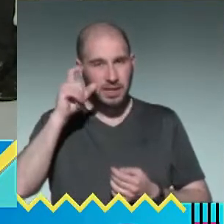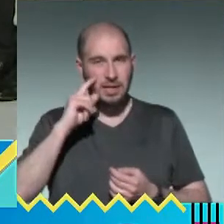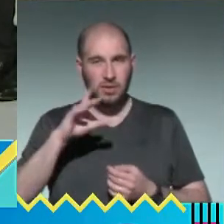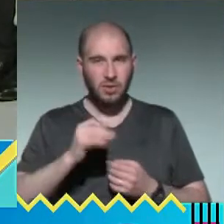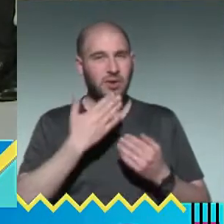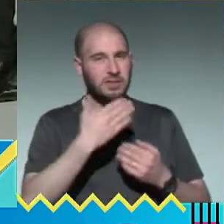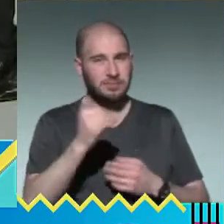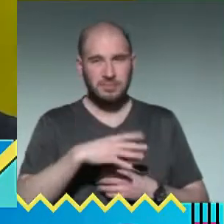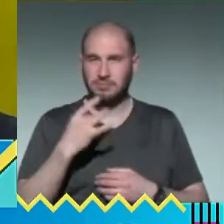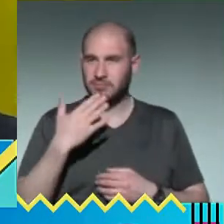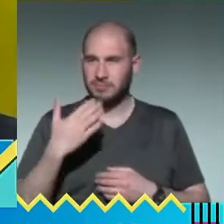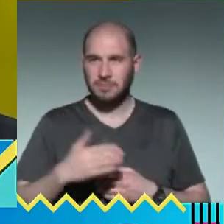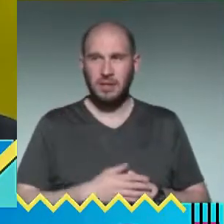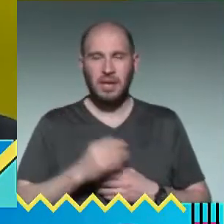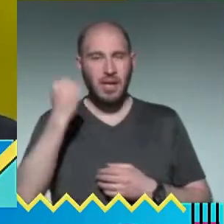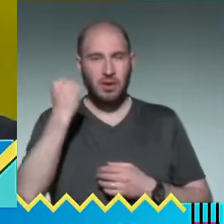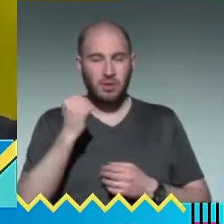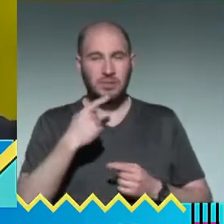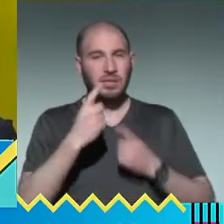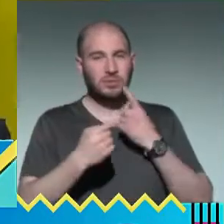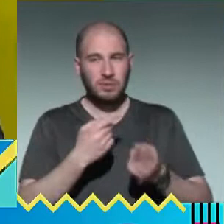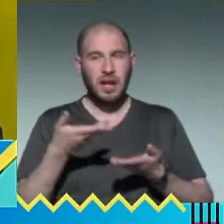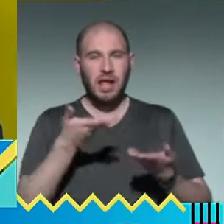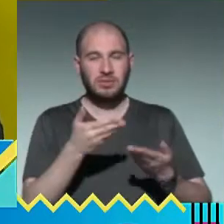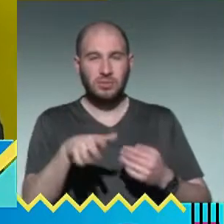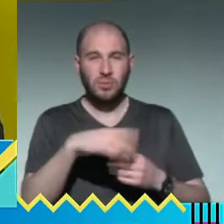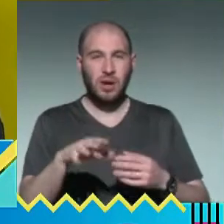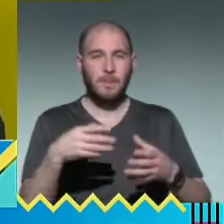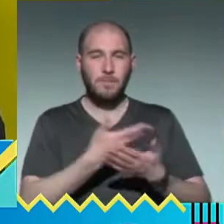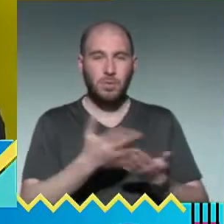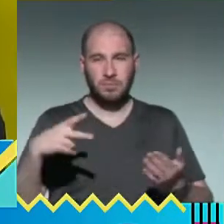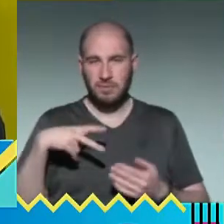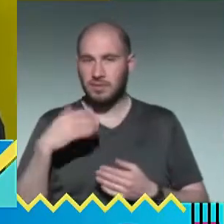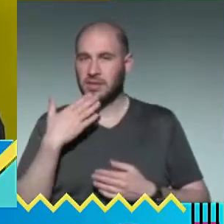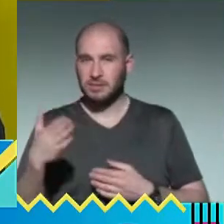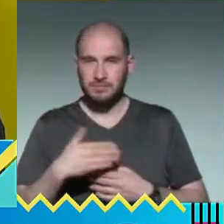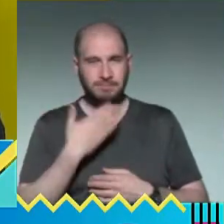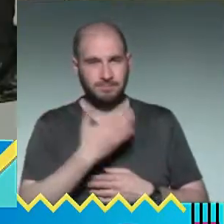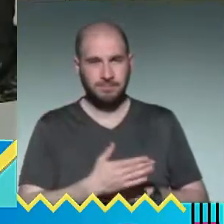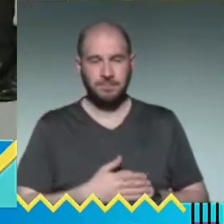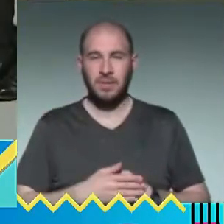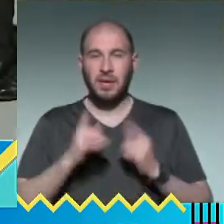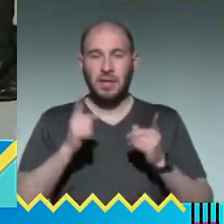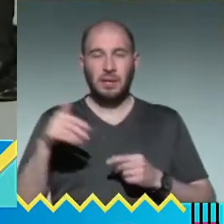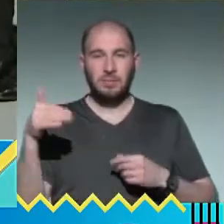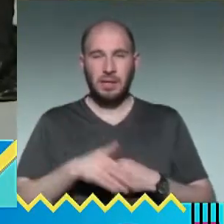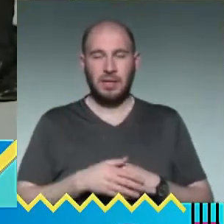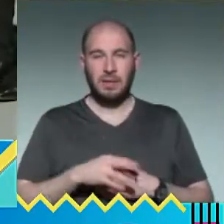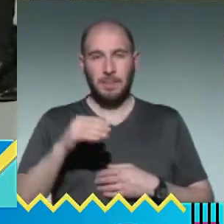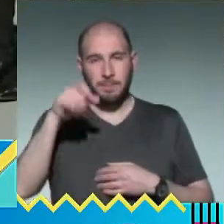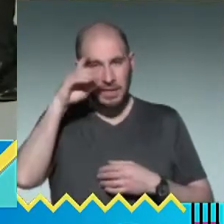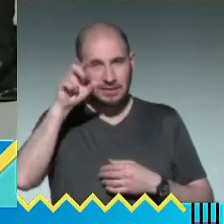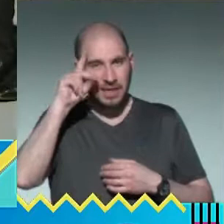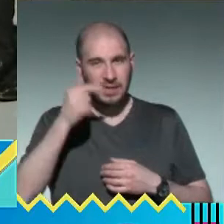Federico, muchas gracias. Gracias por la invitación. Economista y consultor y asesor en ámbitos del sector público y privado. Muchas gracias, Federico. Gracias. También está con nosotros